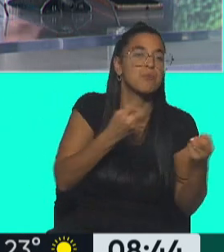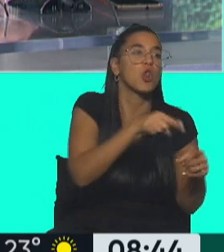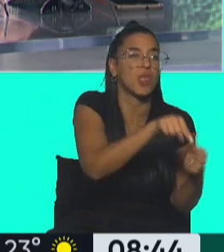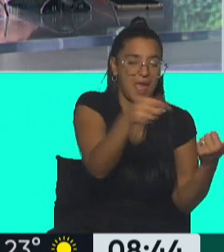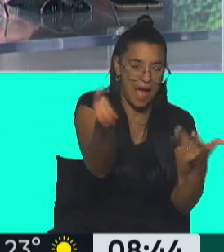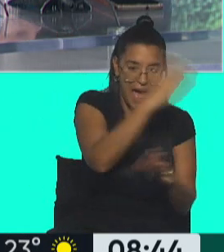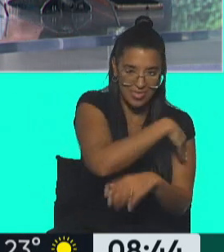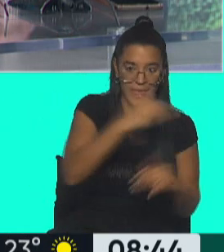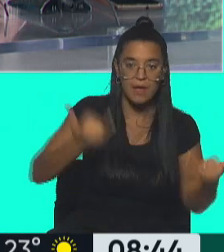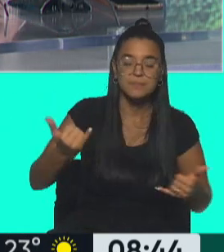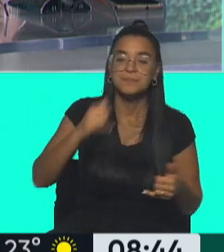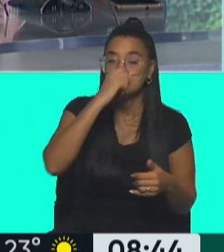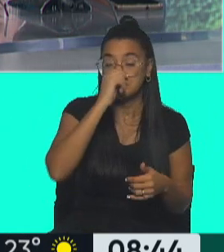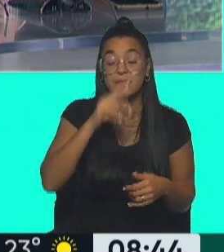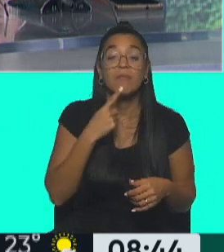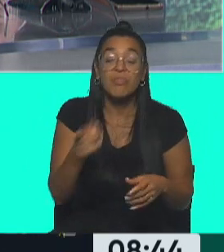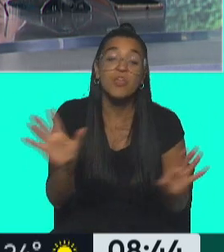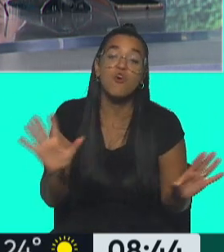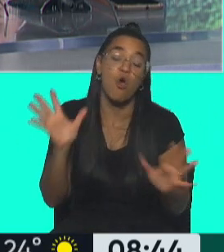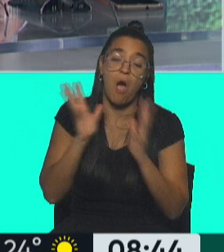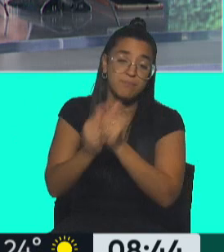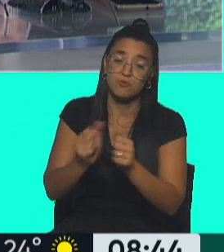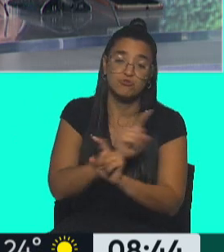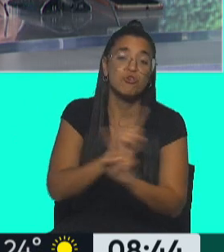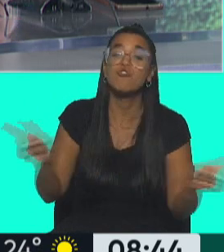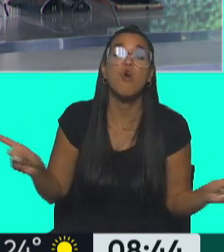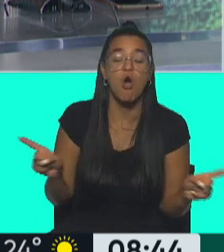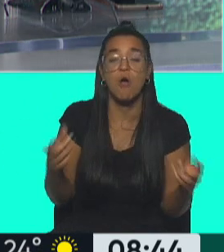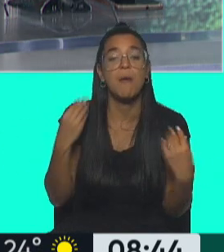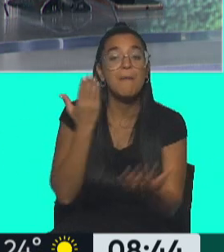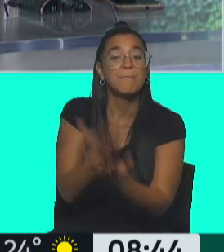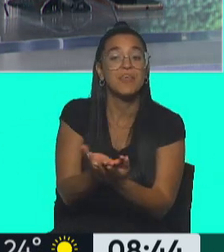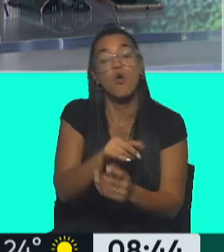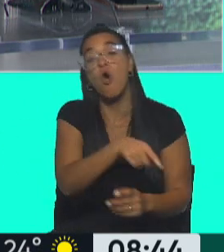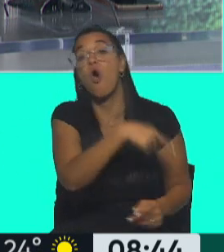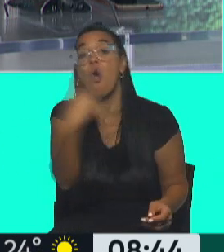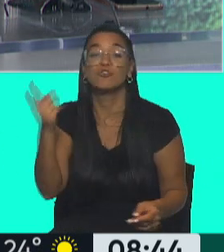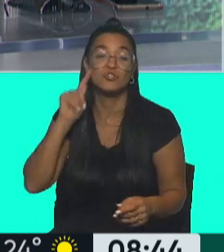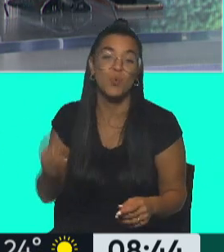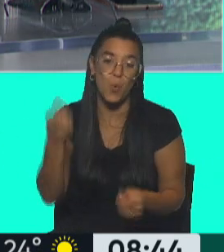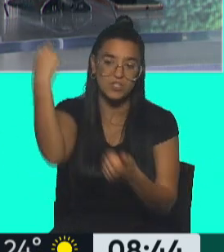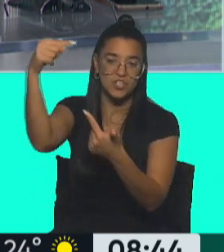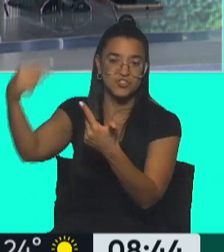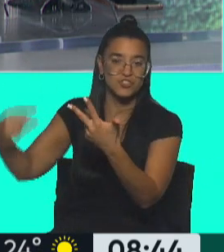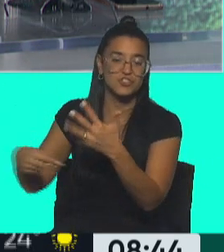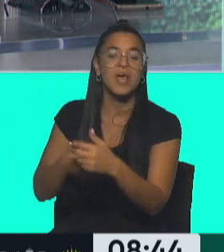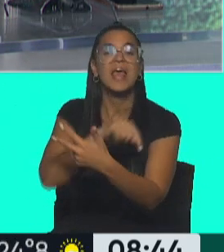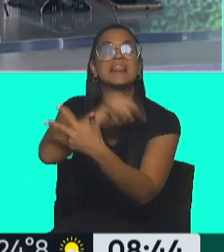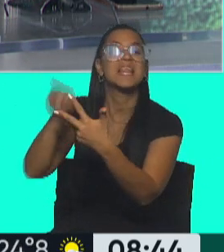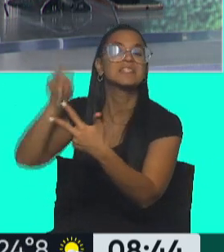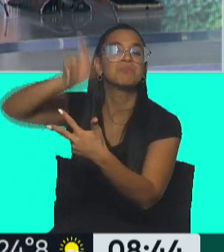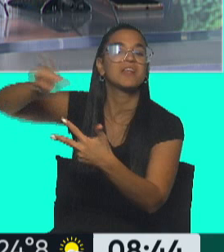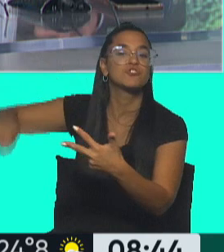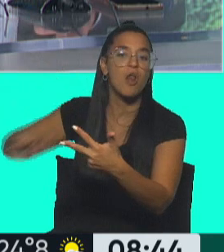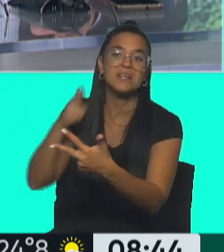que anunció también es que no va a acompañar el pedido del resto de juicio político de los otros 3